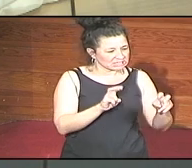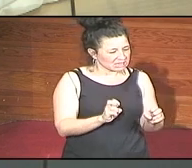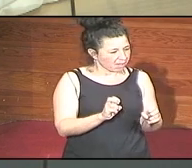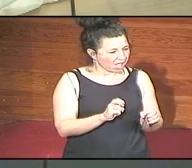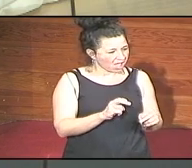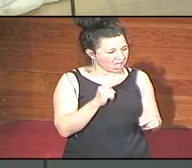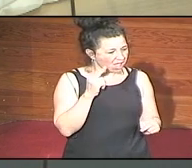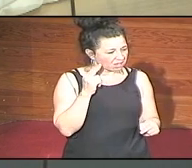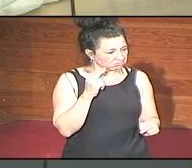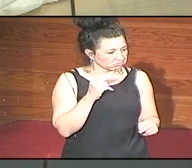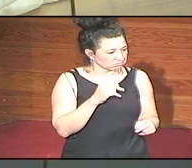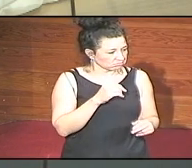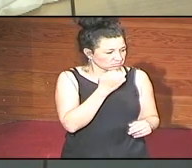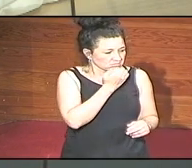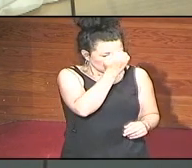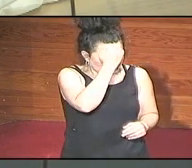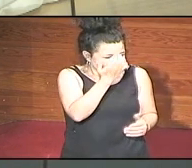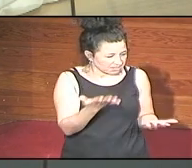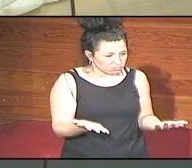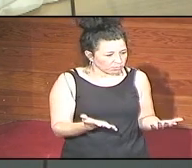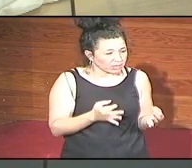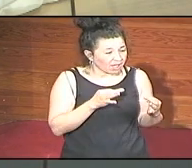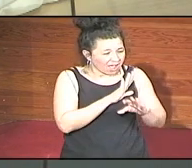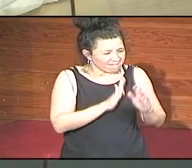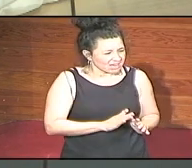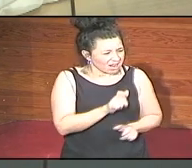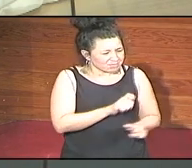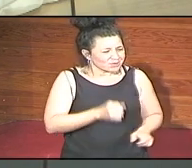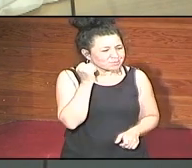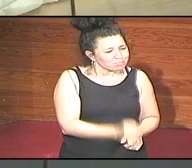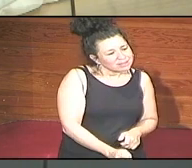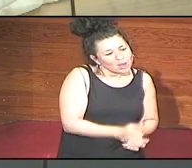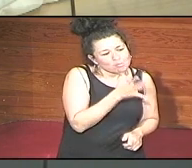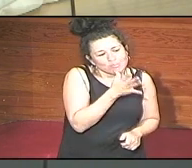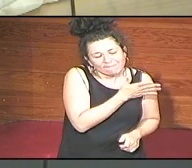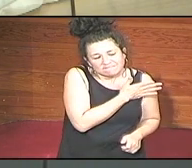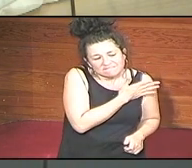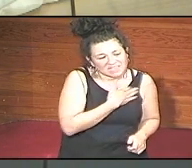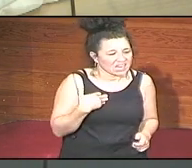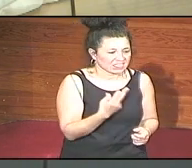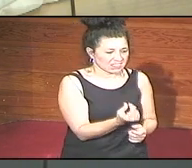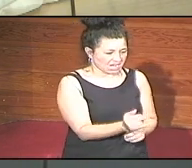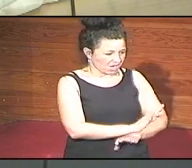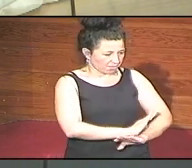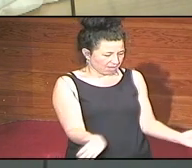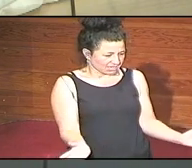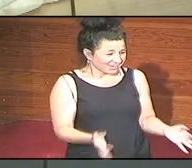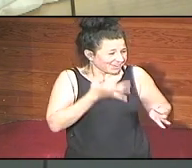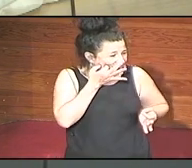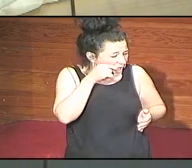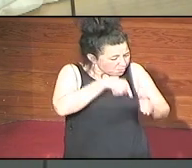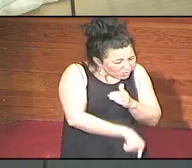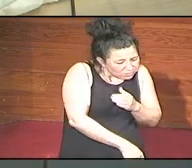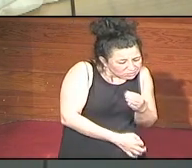pérez pero al final la gente mata por dinero siempre es una cuestión económica cuando empiezas a escarbar